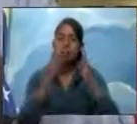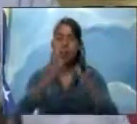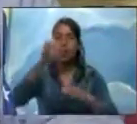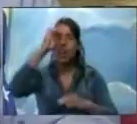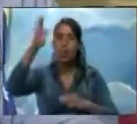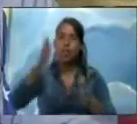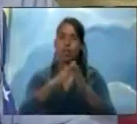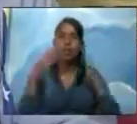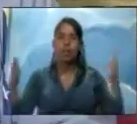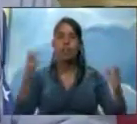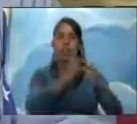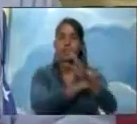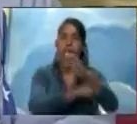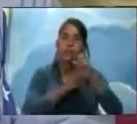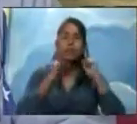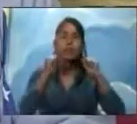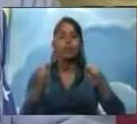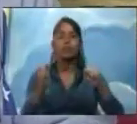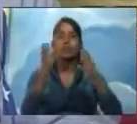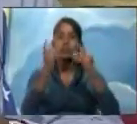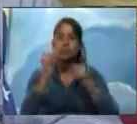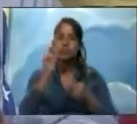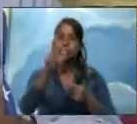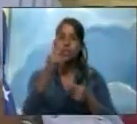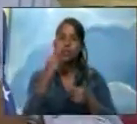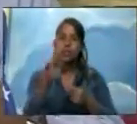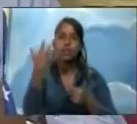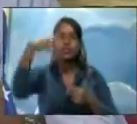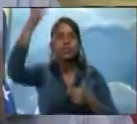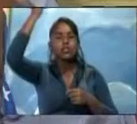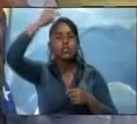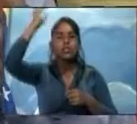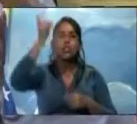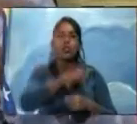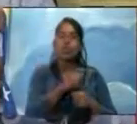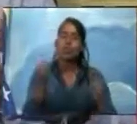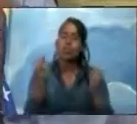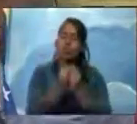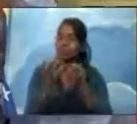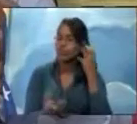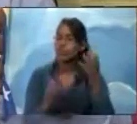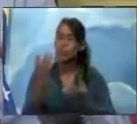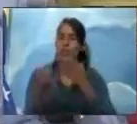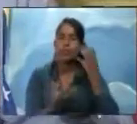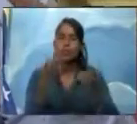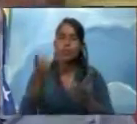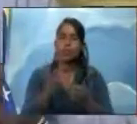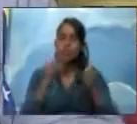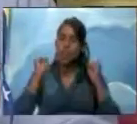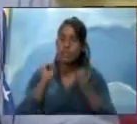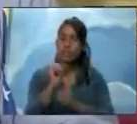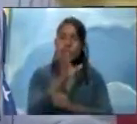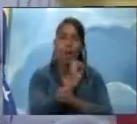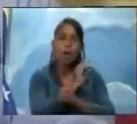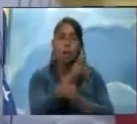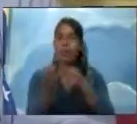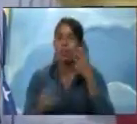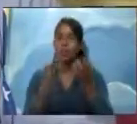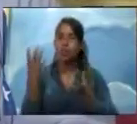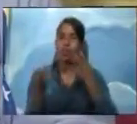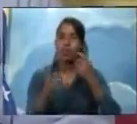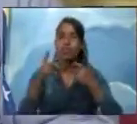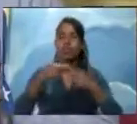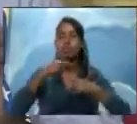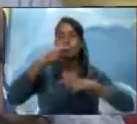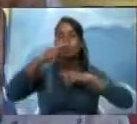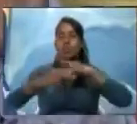el grande, poderoso. Número tres, dice, tronos con llamas de fuego. En su trono salían llamas de fuego. Y su